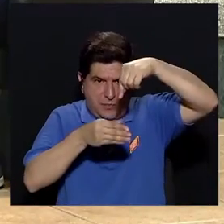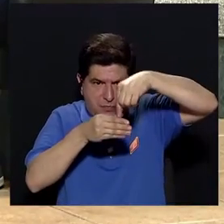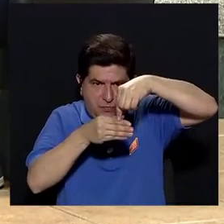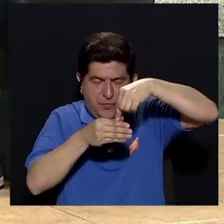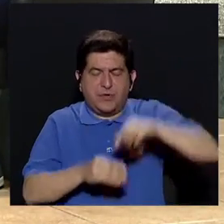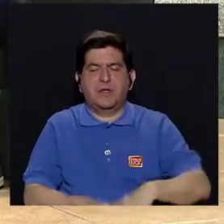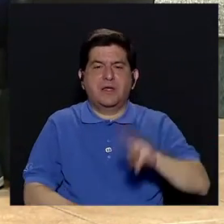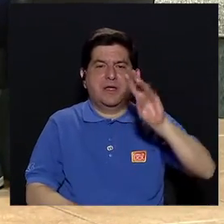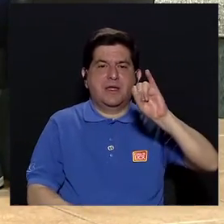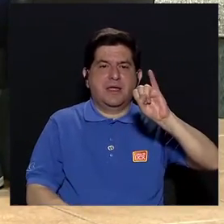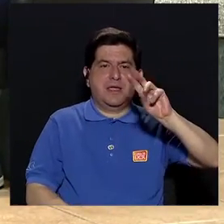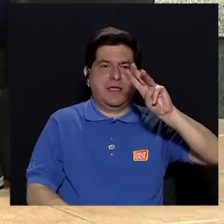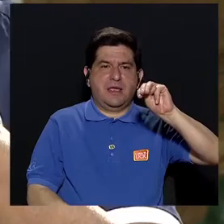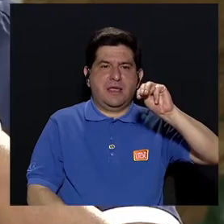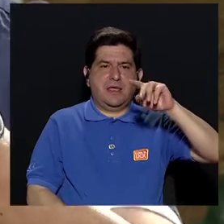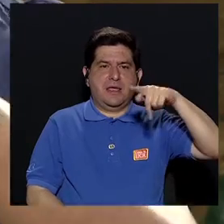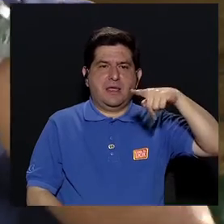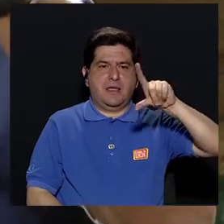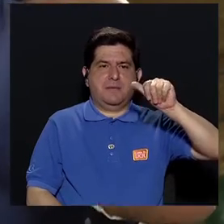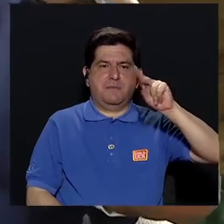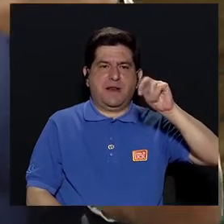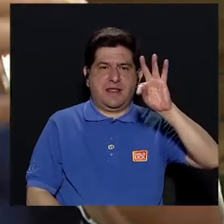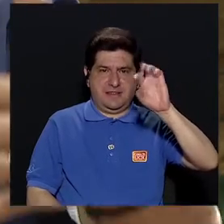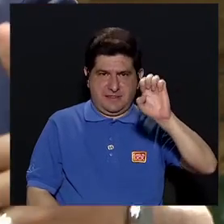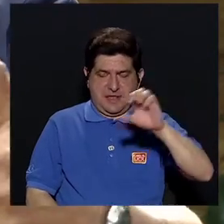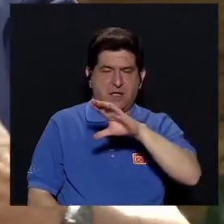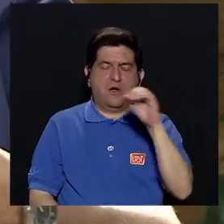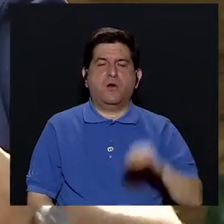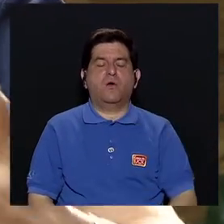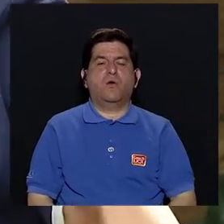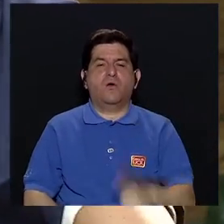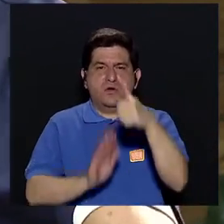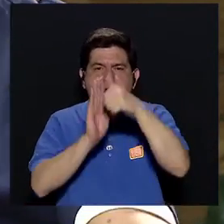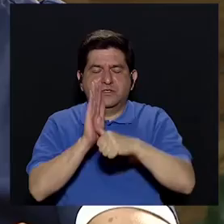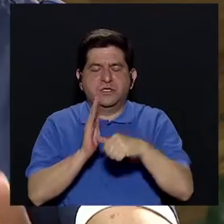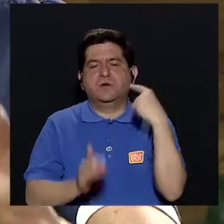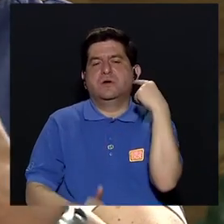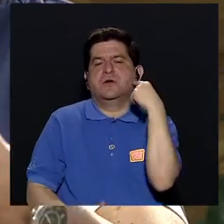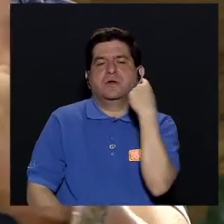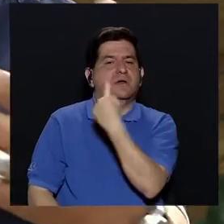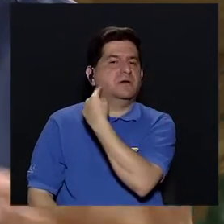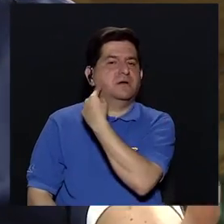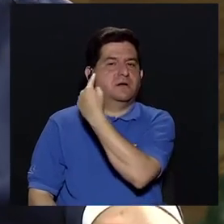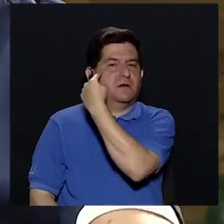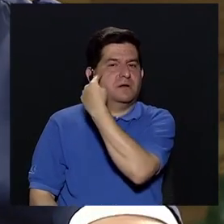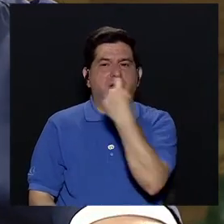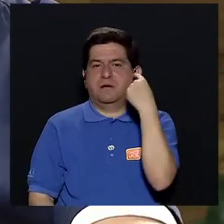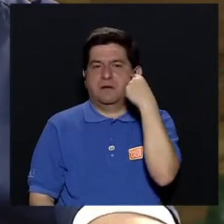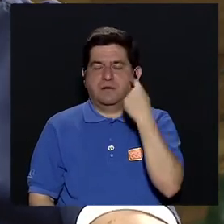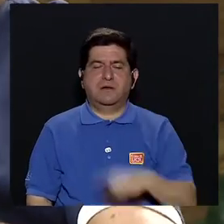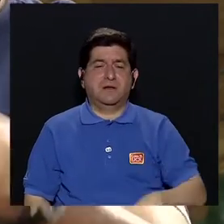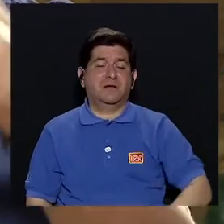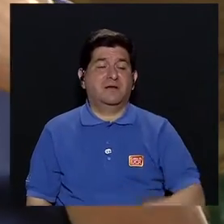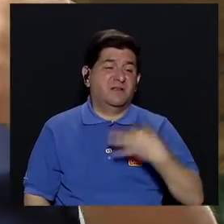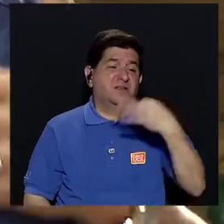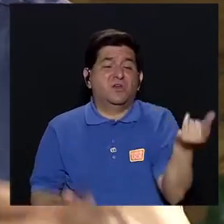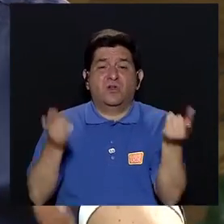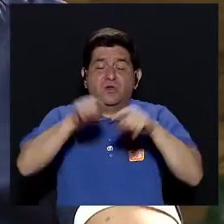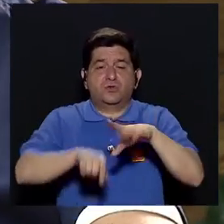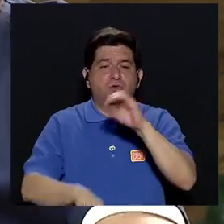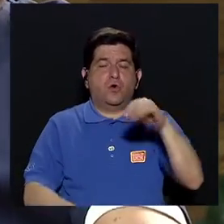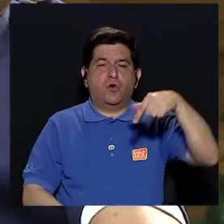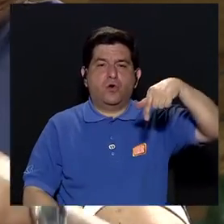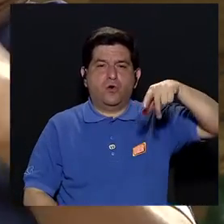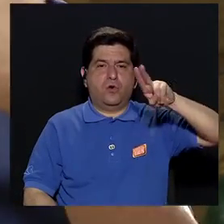la colocación de implantes dentales, la cirugía de cordales, por ejemplo, que es de todos los días, la cirugía